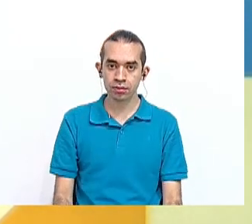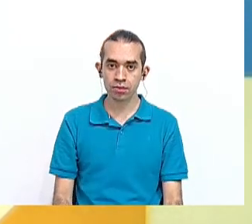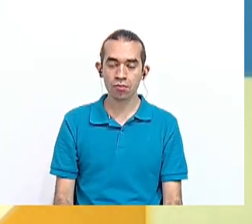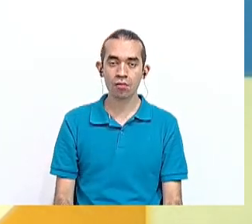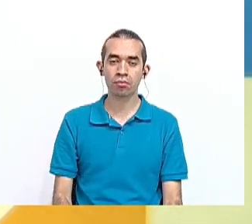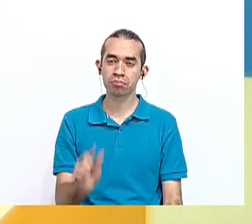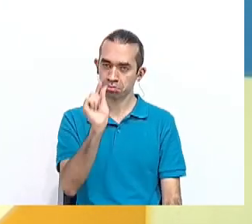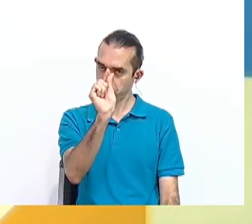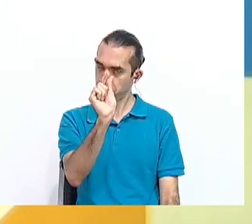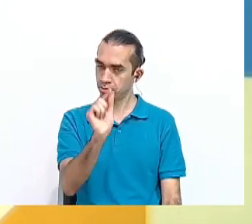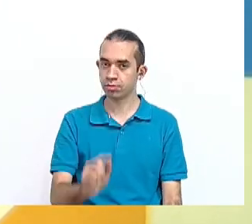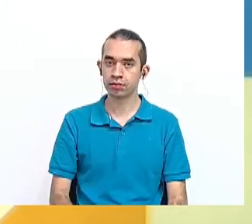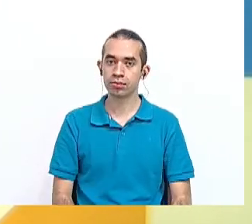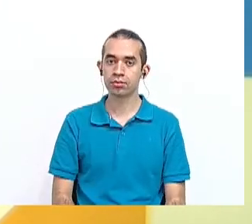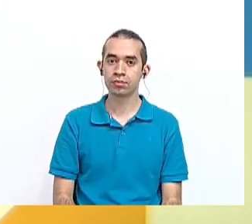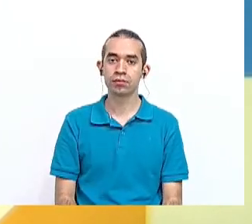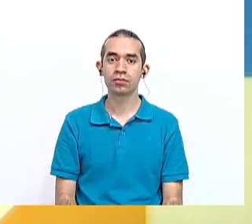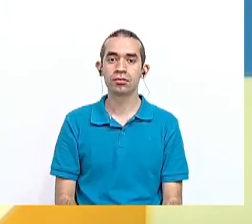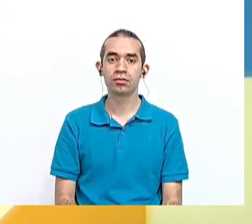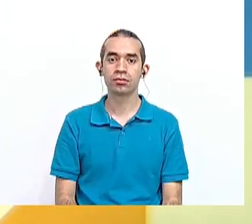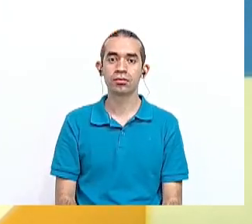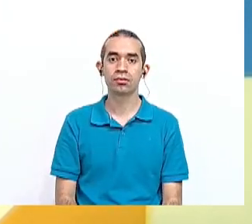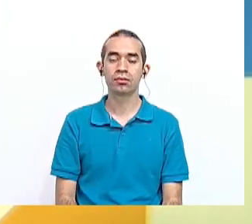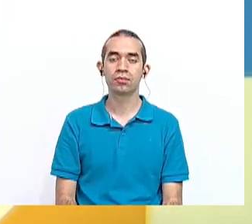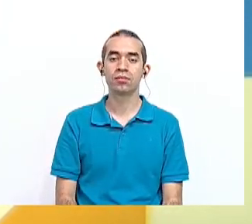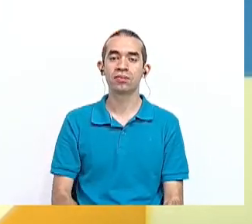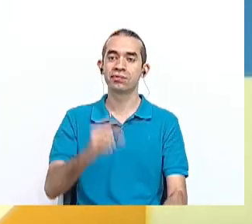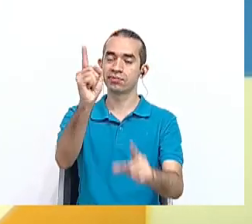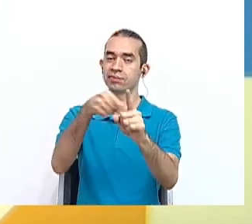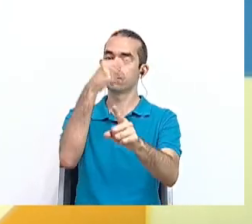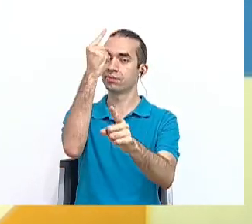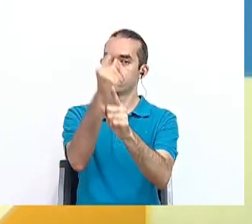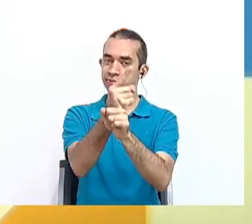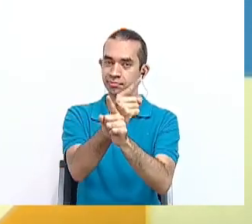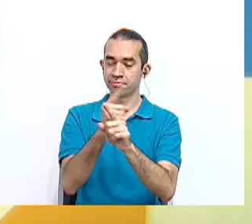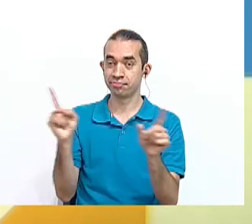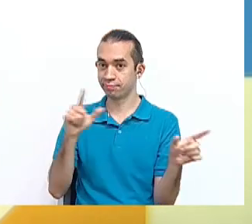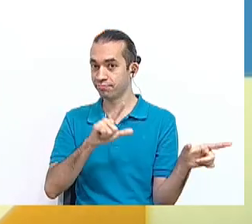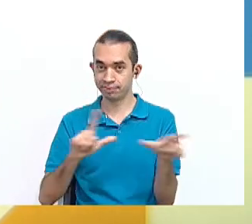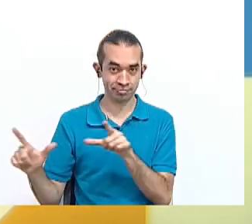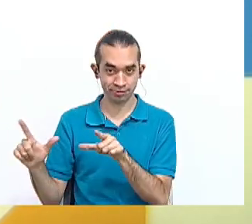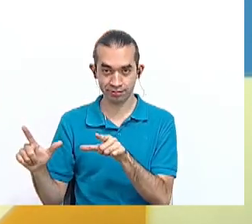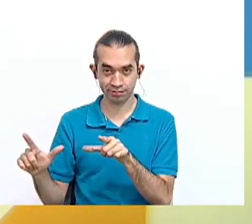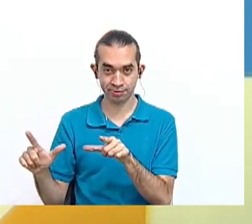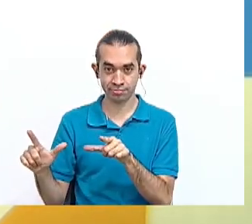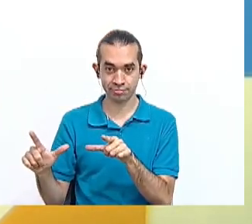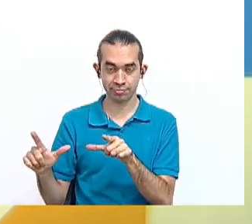Permítame. Correcto, acá está.